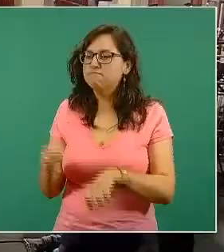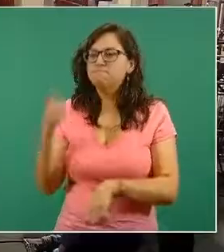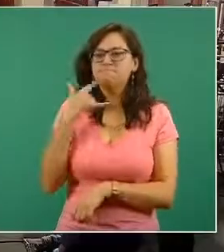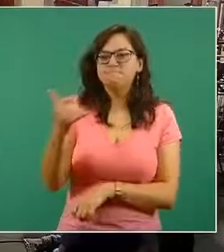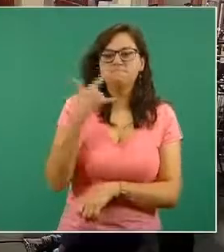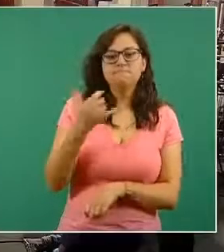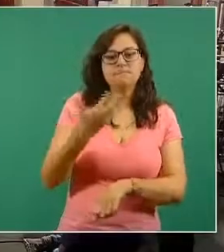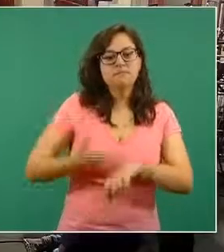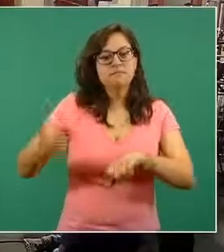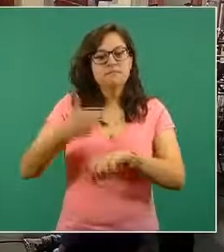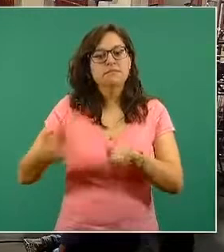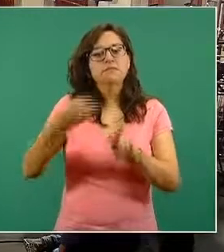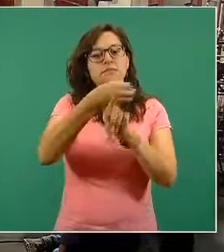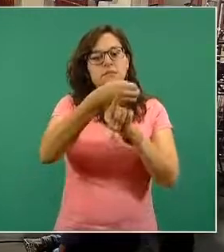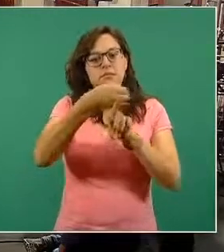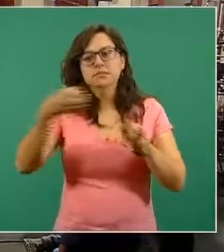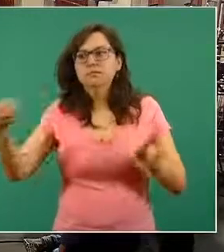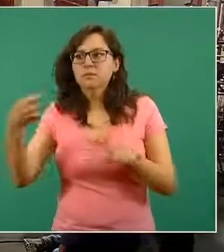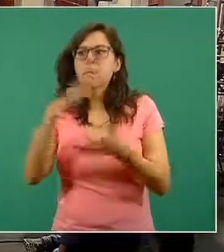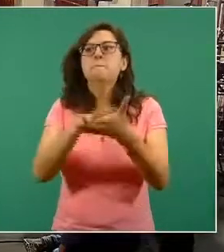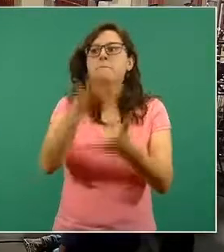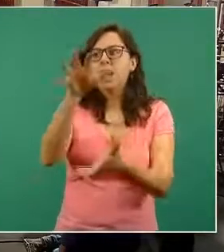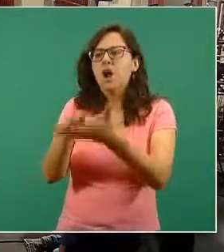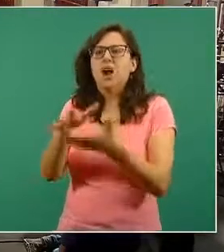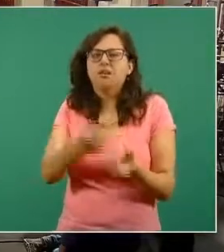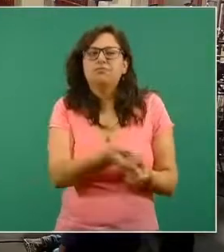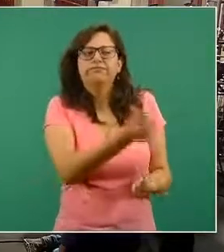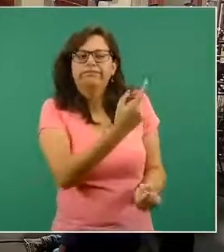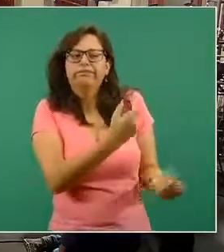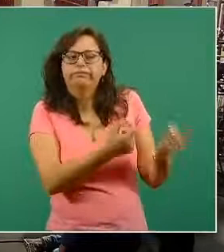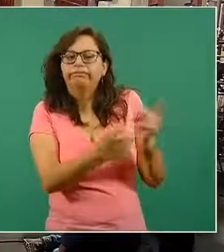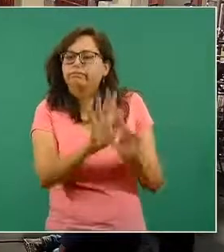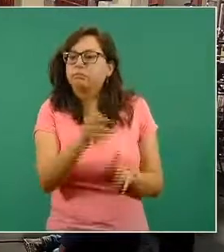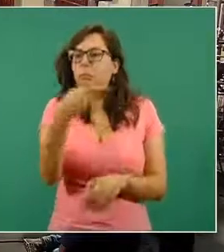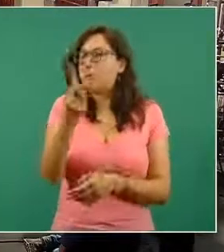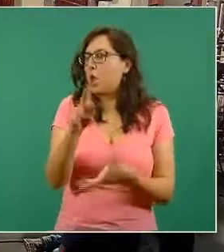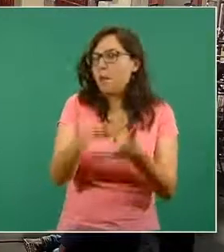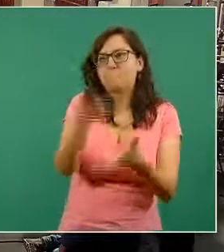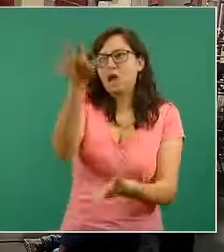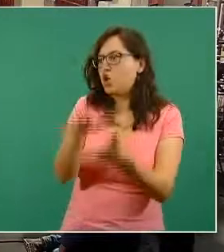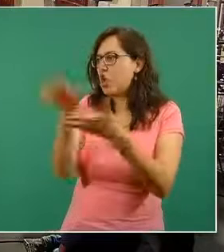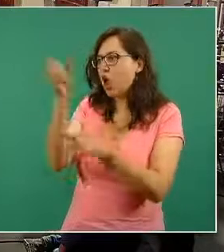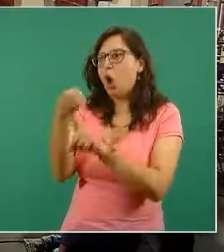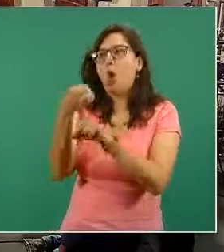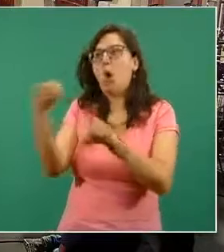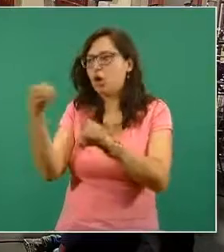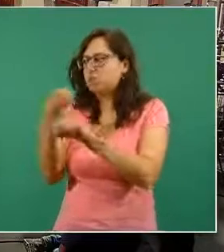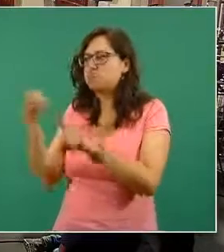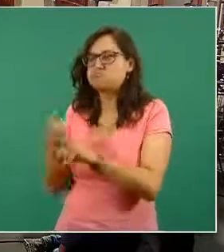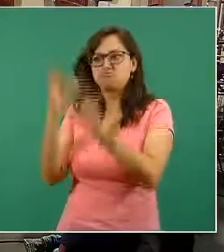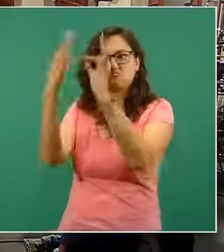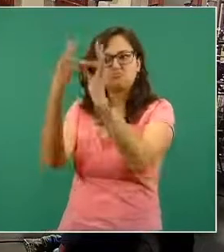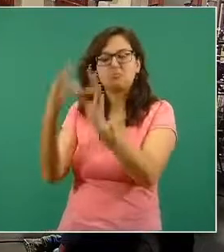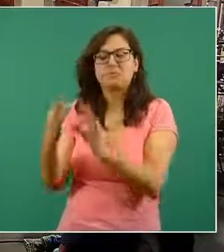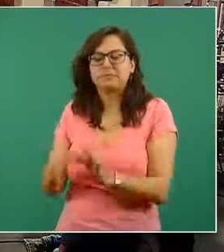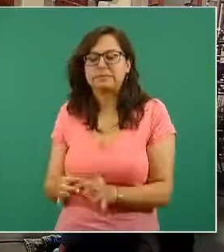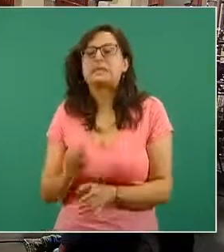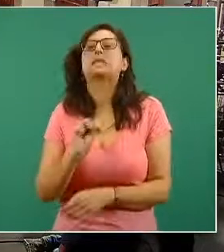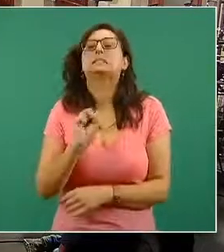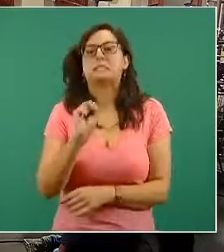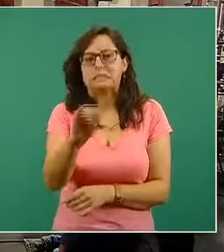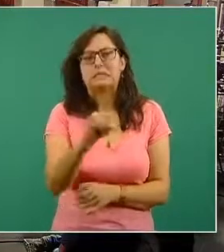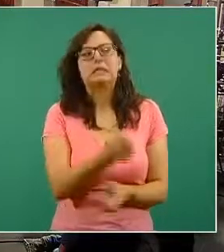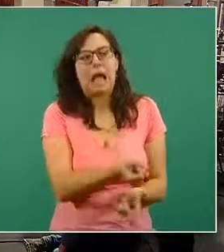tanto las personas entienden el esperar el turno y ha habido un orden en la gran mayoría. Sí hay sitios donde hemos tenido que